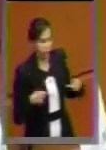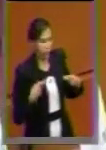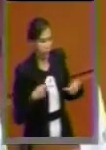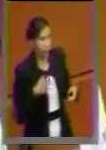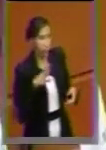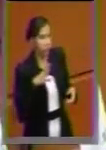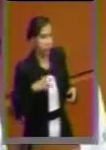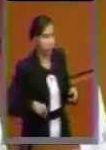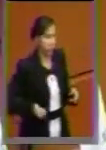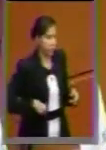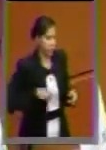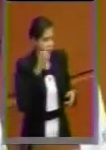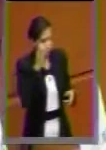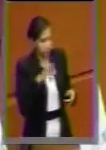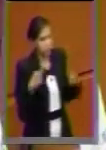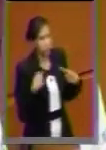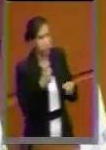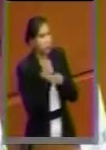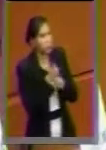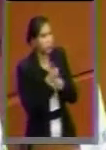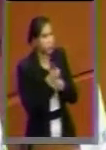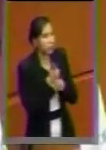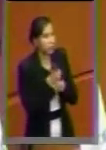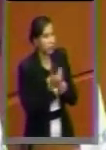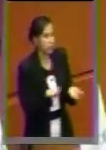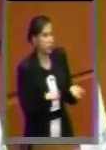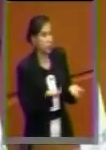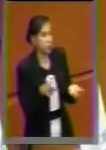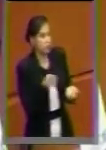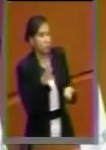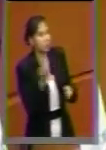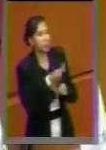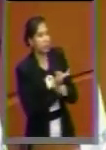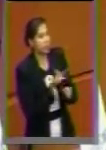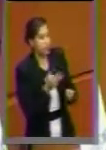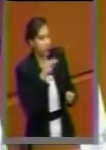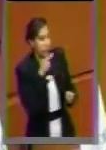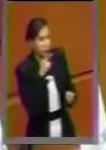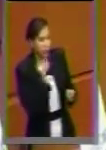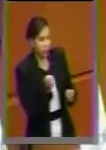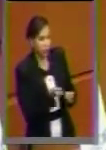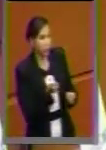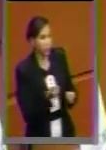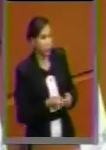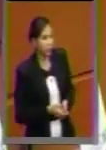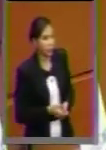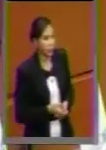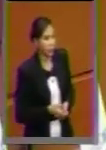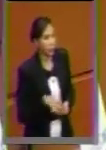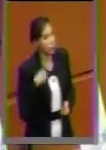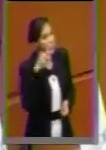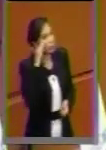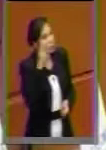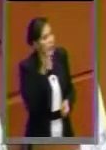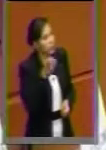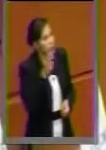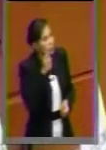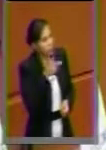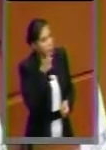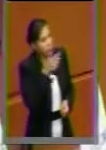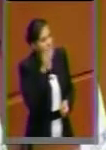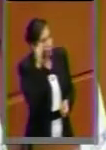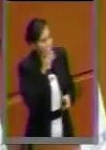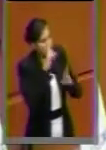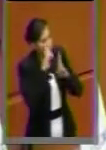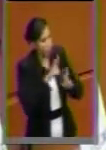imputado y los de la víctima bueno pues este pues este yo yo lo digo así y lo digo con